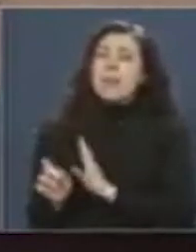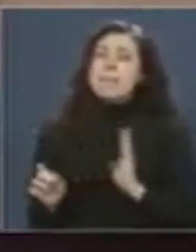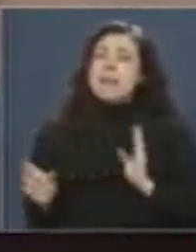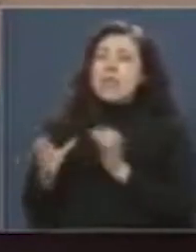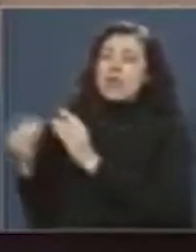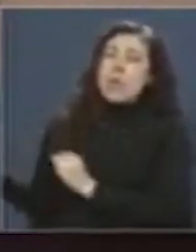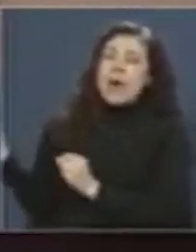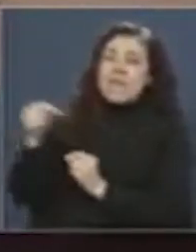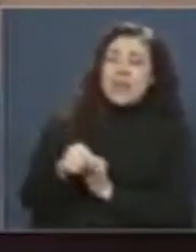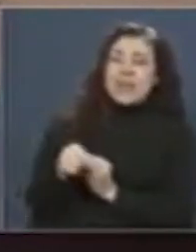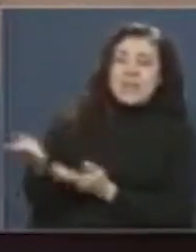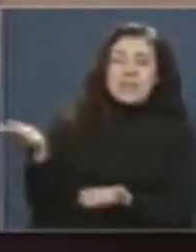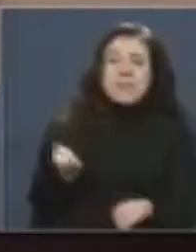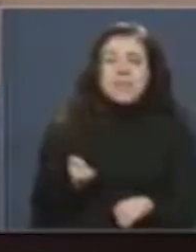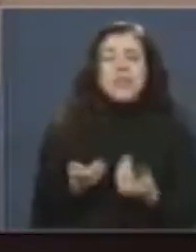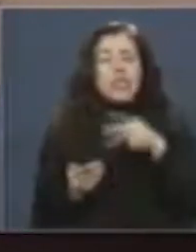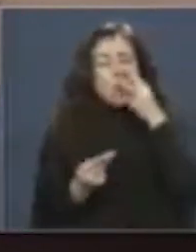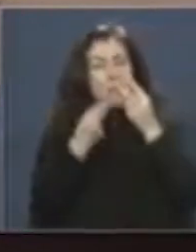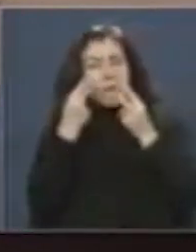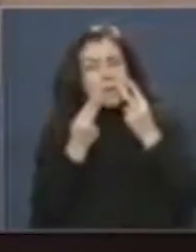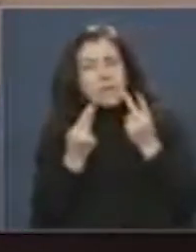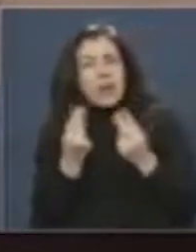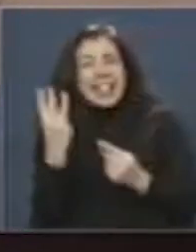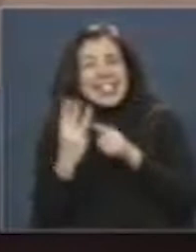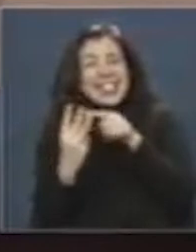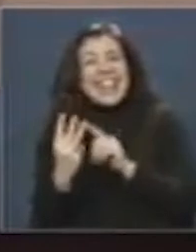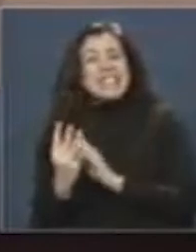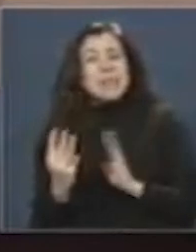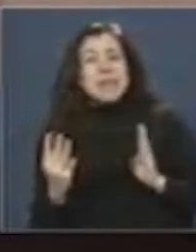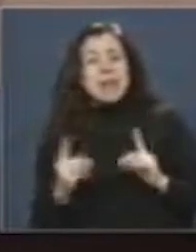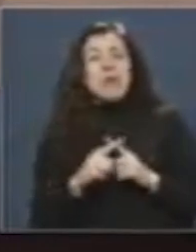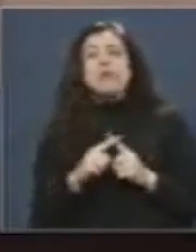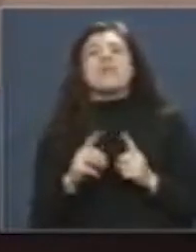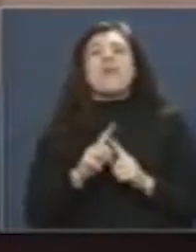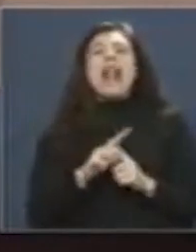delegación? ¿Se habrá tenido en consideración que tres de ellos son criminales de guerra?